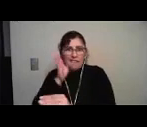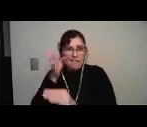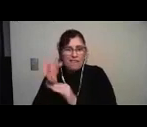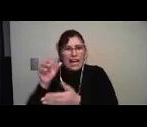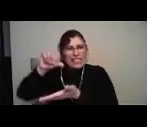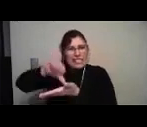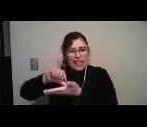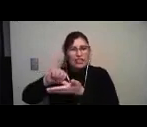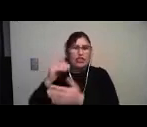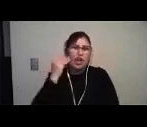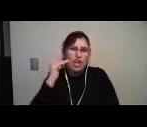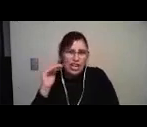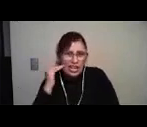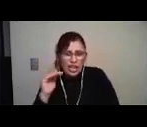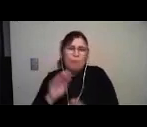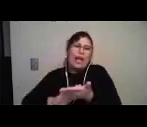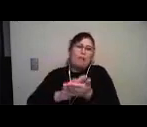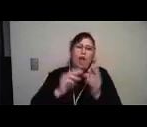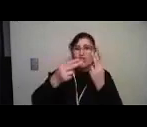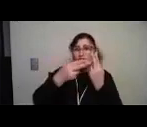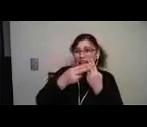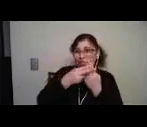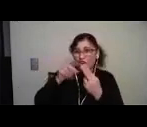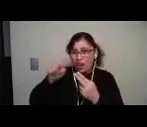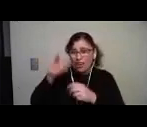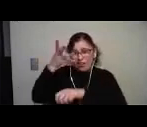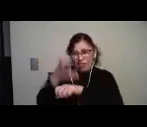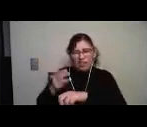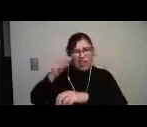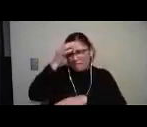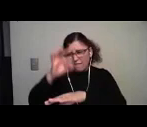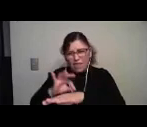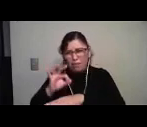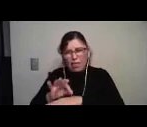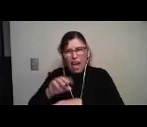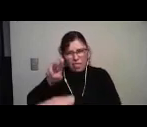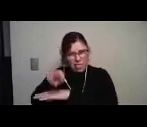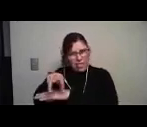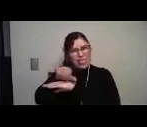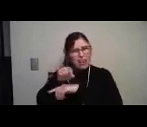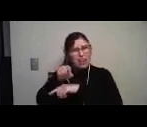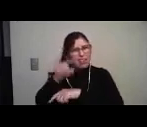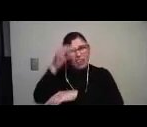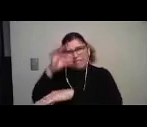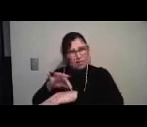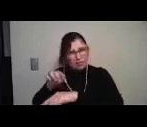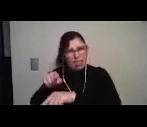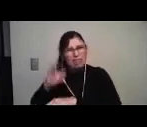como Teletón van a poder conocer, ¿ya? Porque ahí, en definitiva, llegan los niños con este